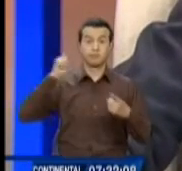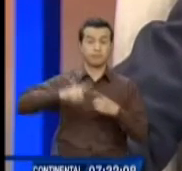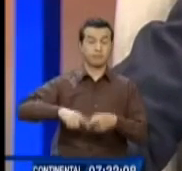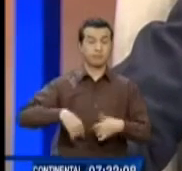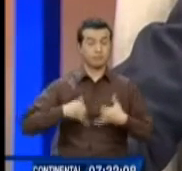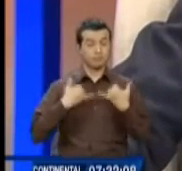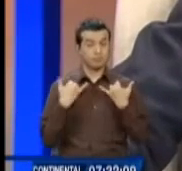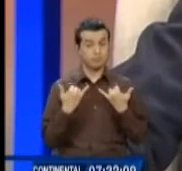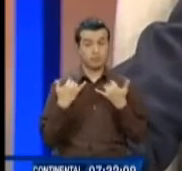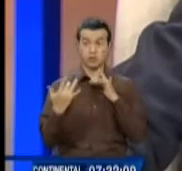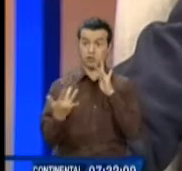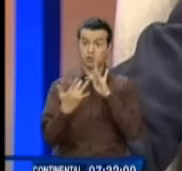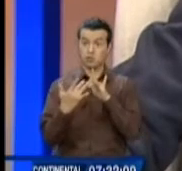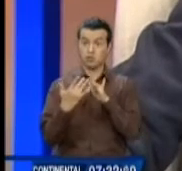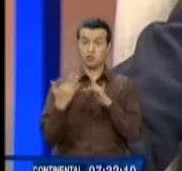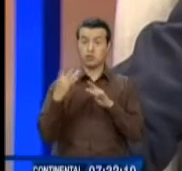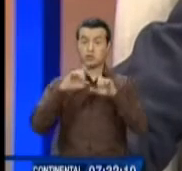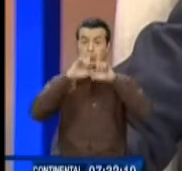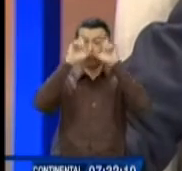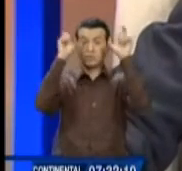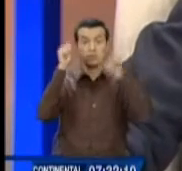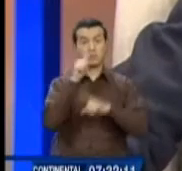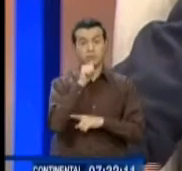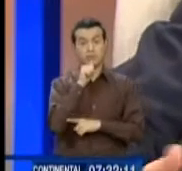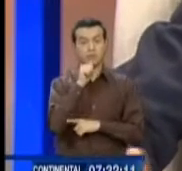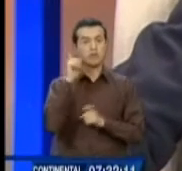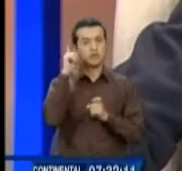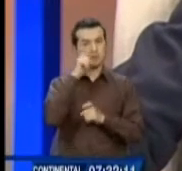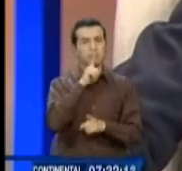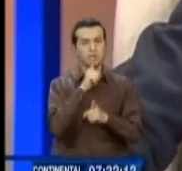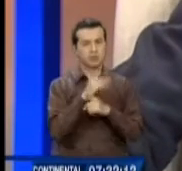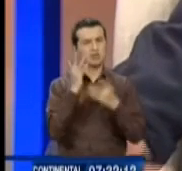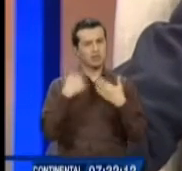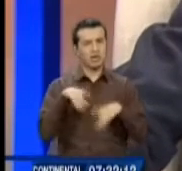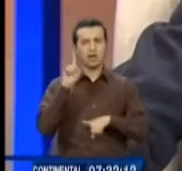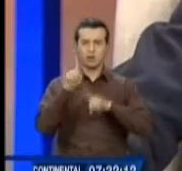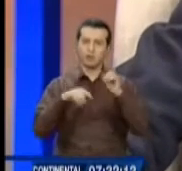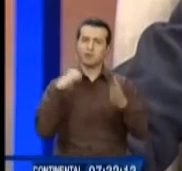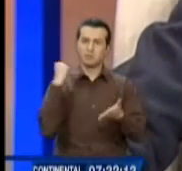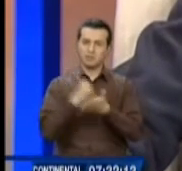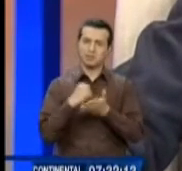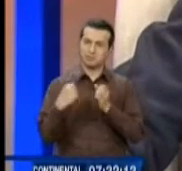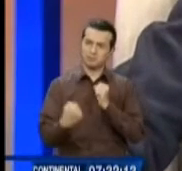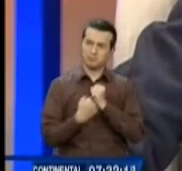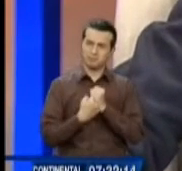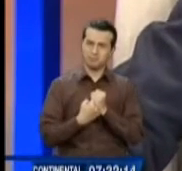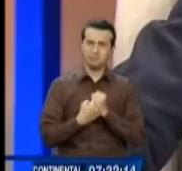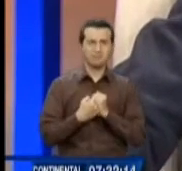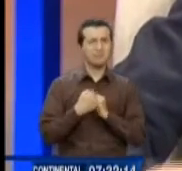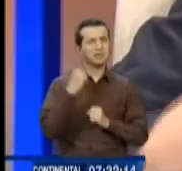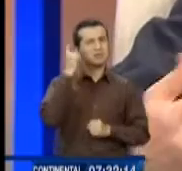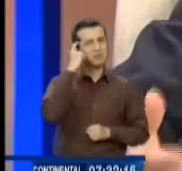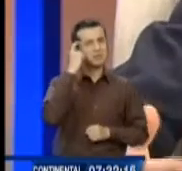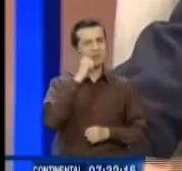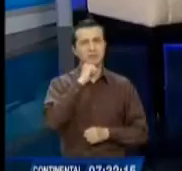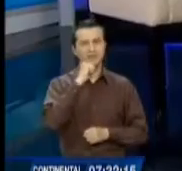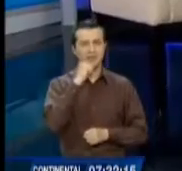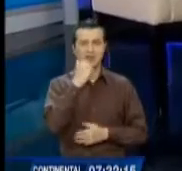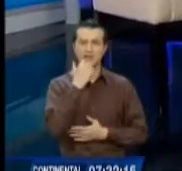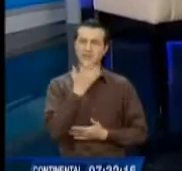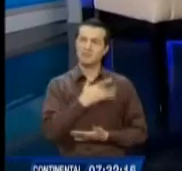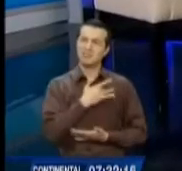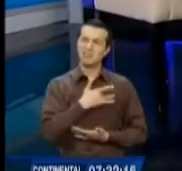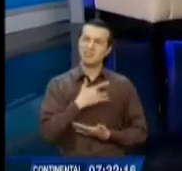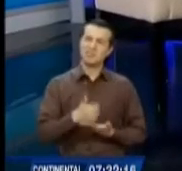el acercamiento a la empresa privada, por ejemplo, ha sido muy difícil. Tenemos algunas marcas que nos están apoyando, pero todavía no terminan de encontrar